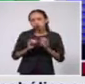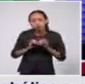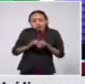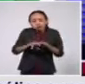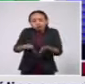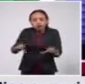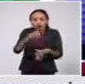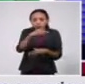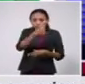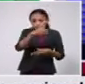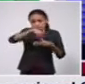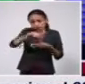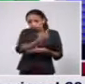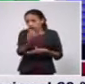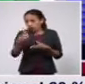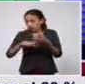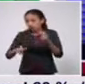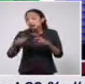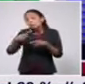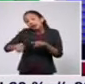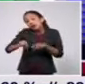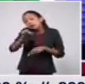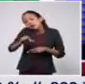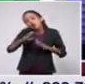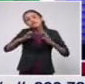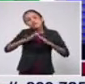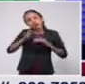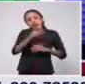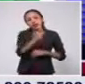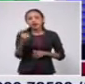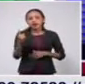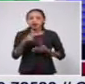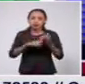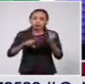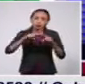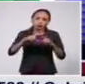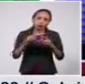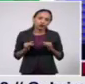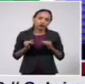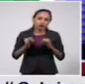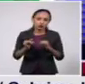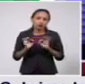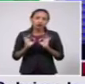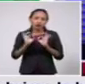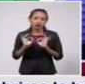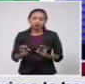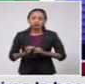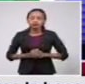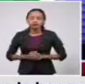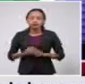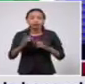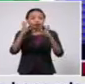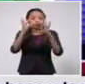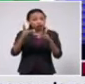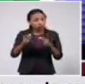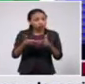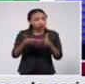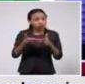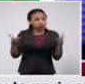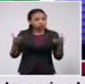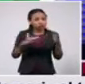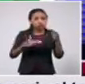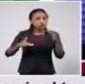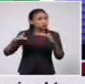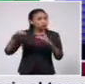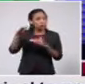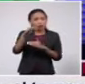son de estas provincias, por lo tanto así se informa. Cifra elevada, superior a la